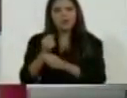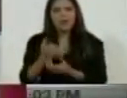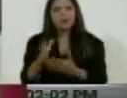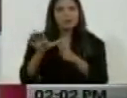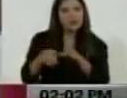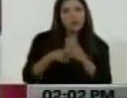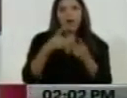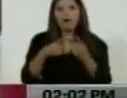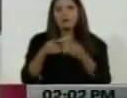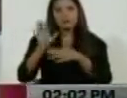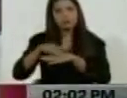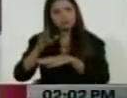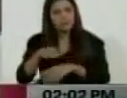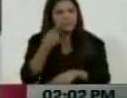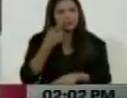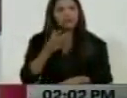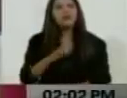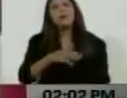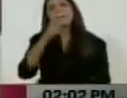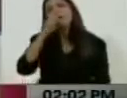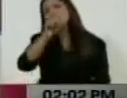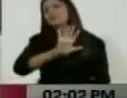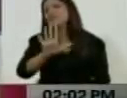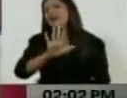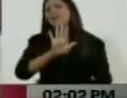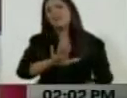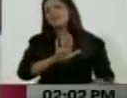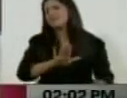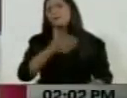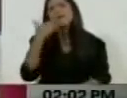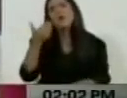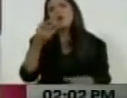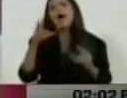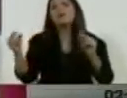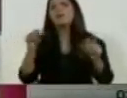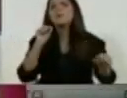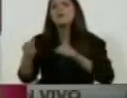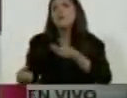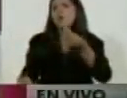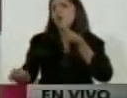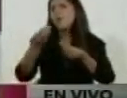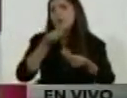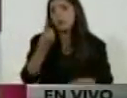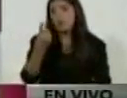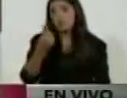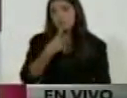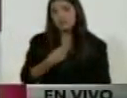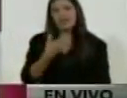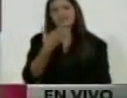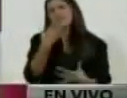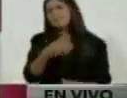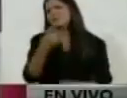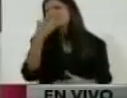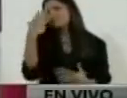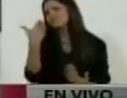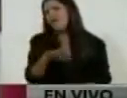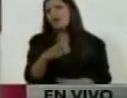etcétera. Maduro, ya vale, vamos a comer, chicos, vamos a hablar de béisbol. Me decía uno de ellos, a mí no me interesa la política.